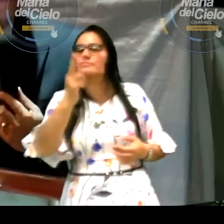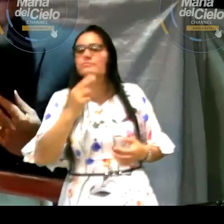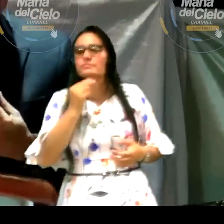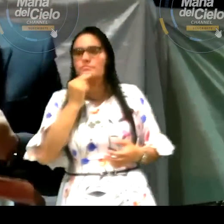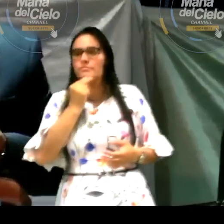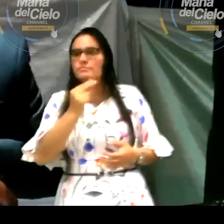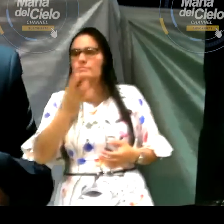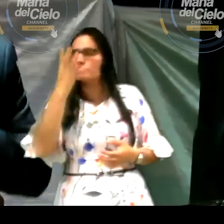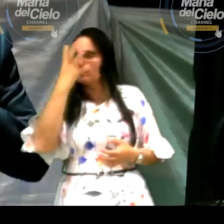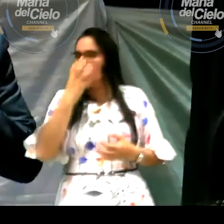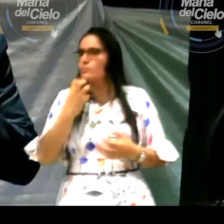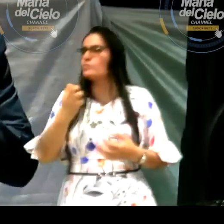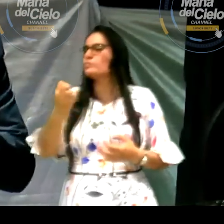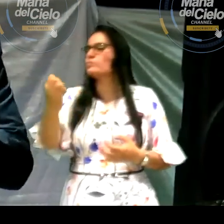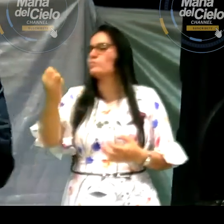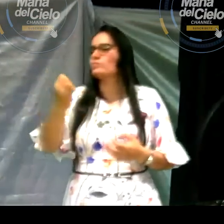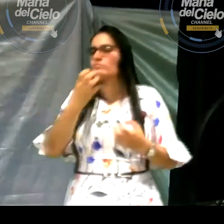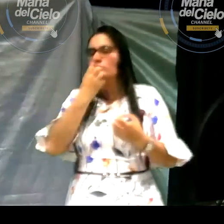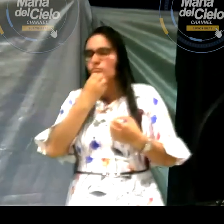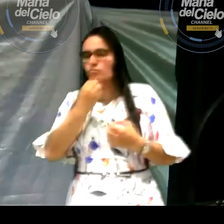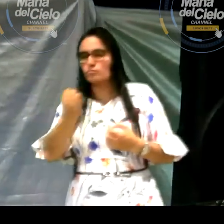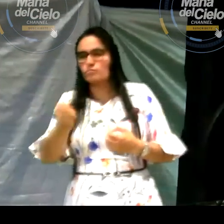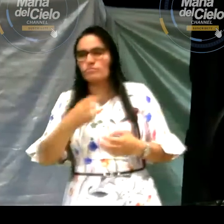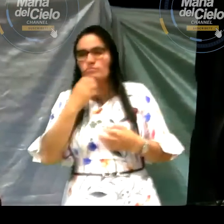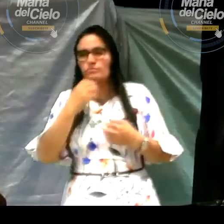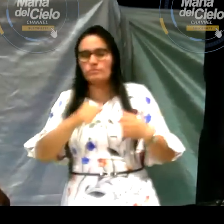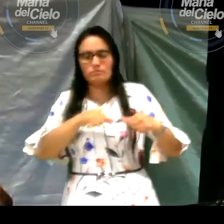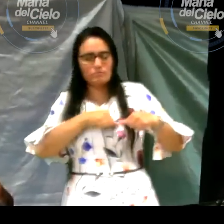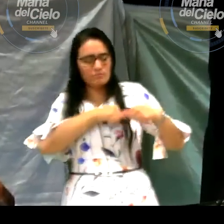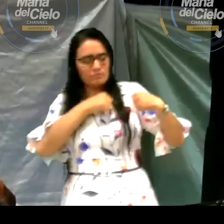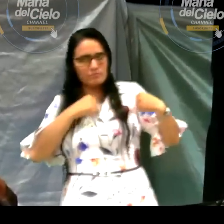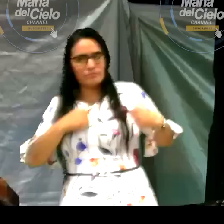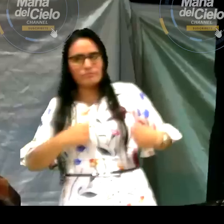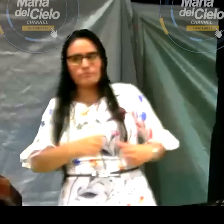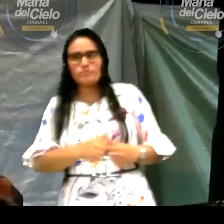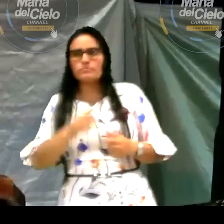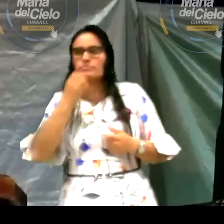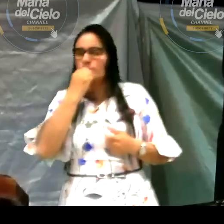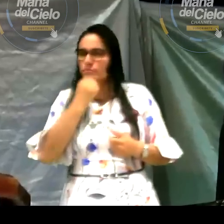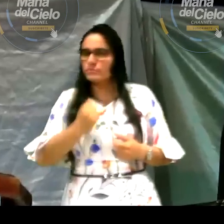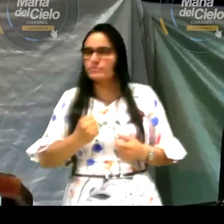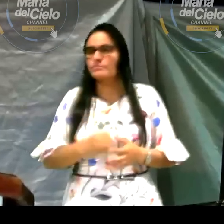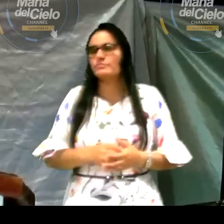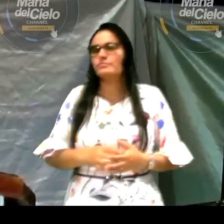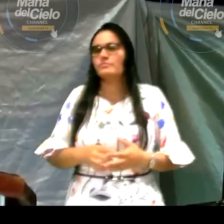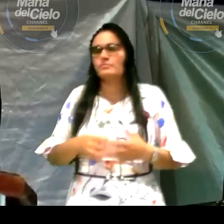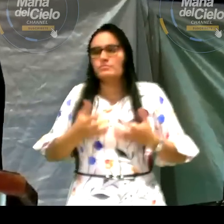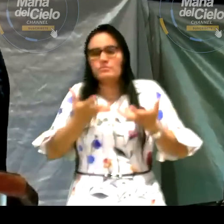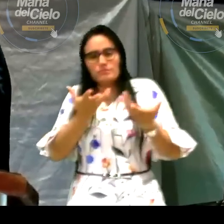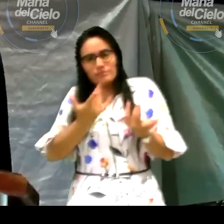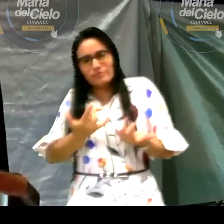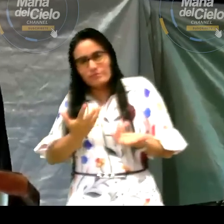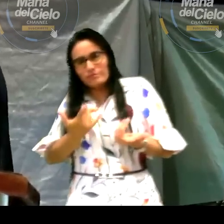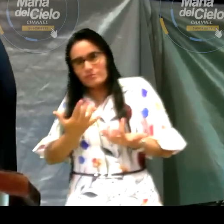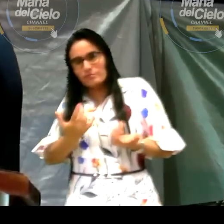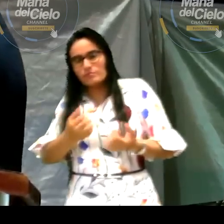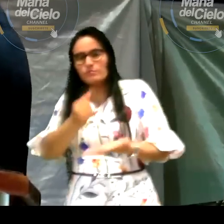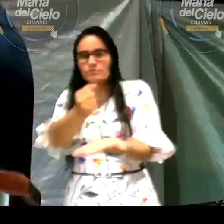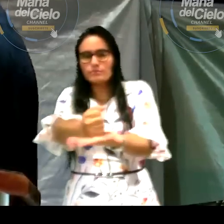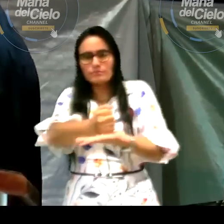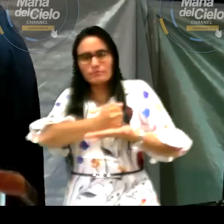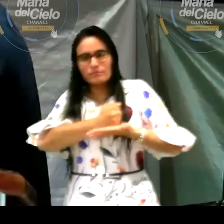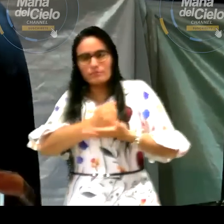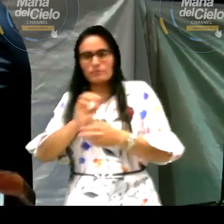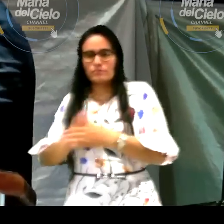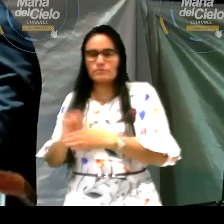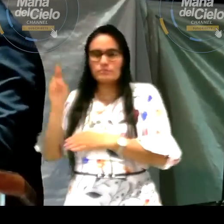amargura que hay en su corazón. No tengo quien me meta. O sea, él estaba esperando que alguien lo metiera, pero nadie lo